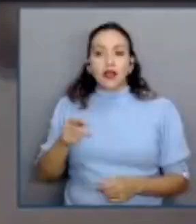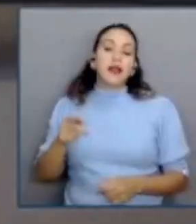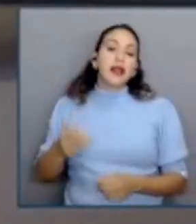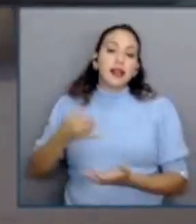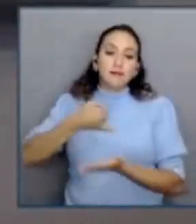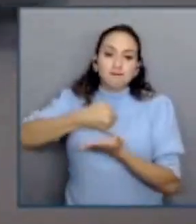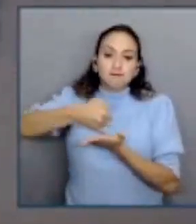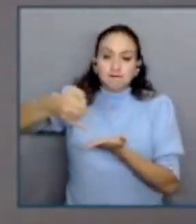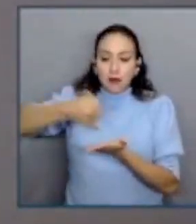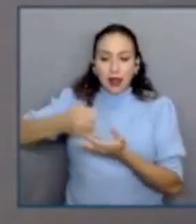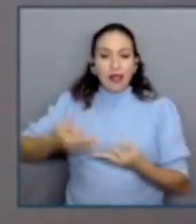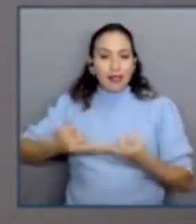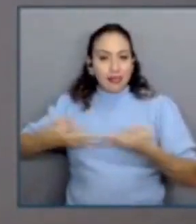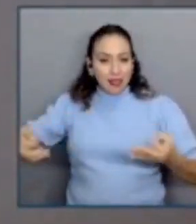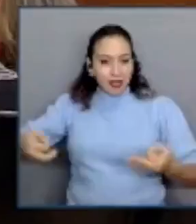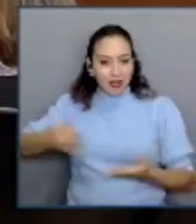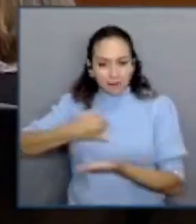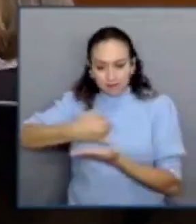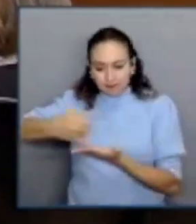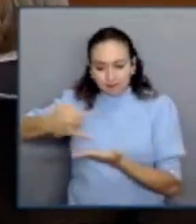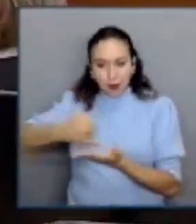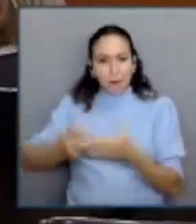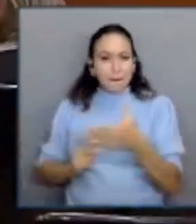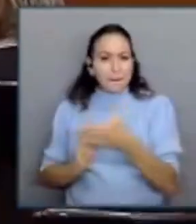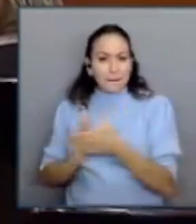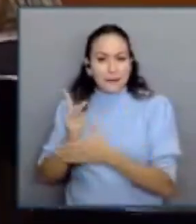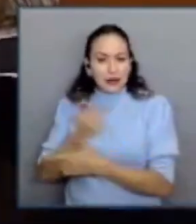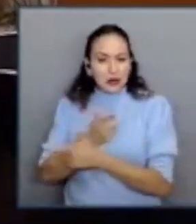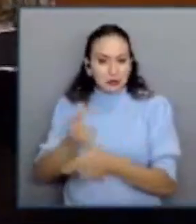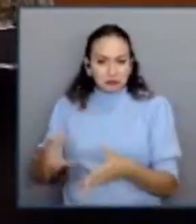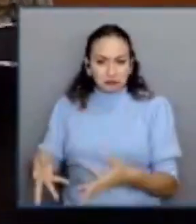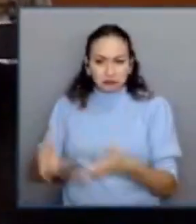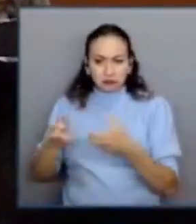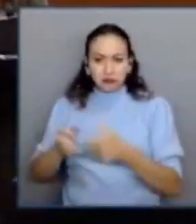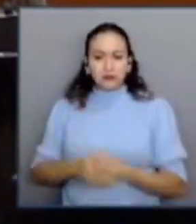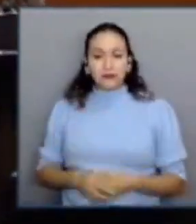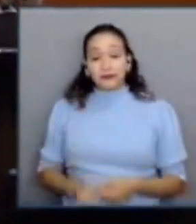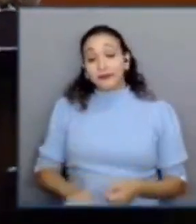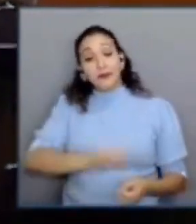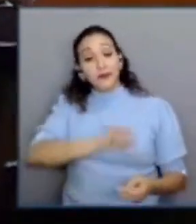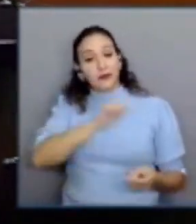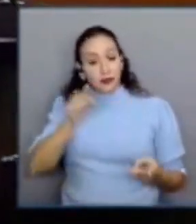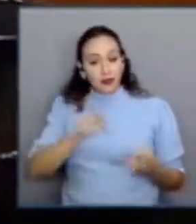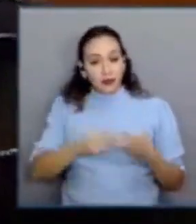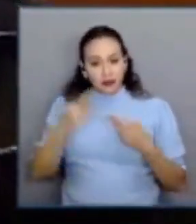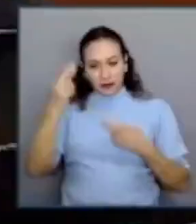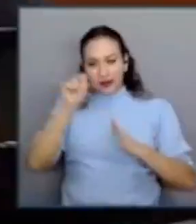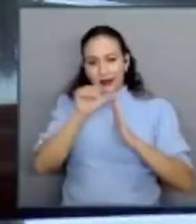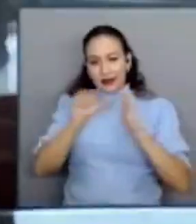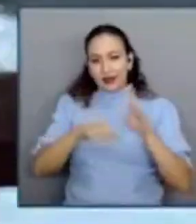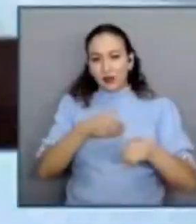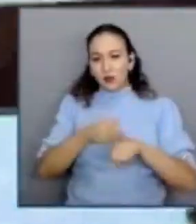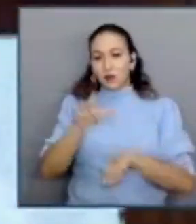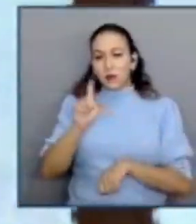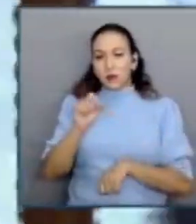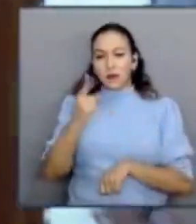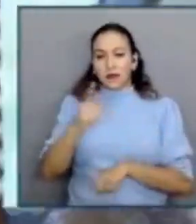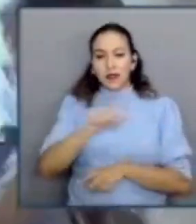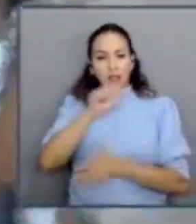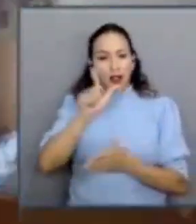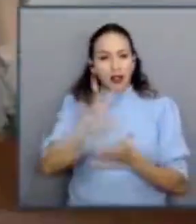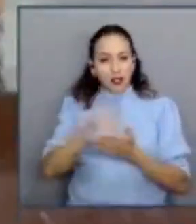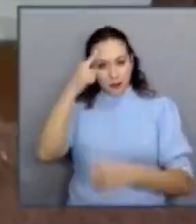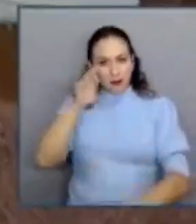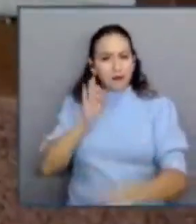segunda sala hay un amparo directo en revisión por el que determinaría la constitucionalidad del artículo 21 de la Ley de Amparo en cuanto al límite